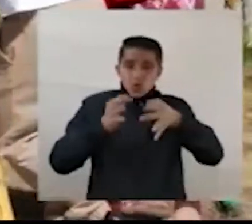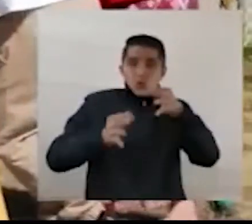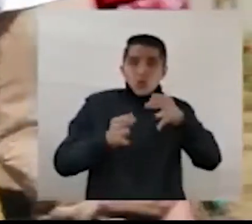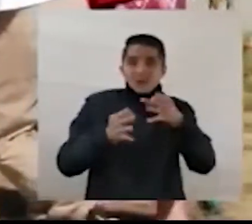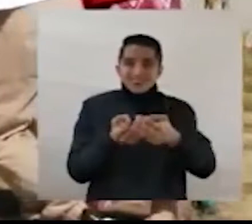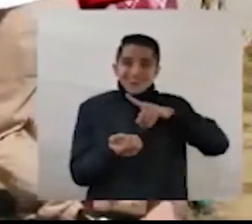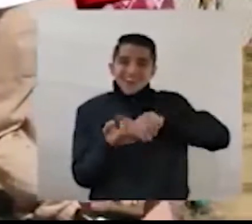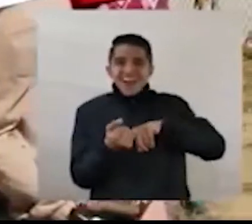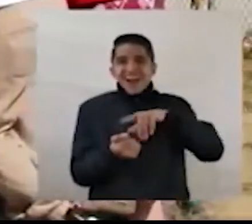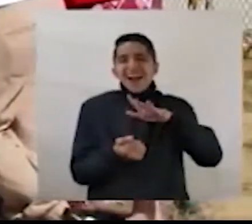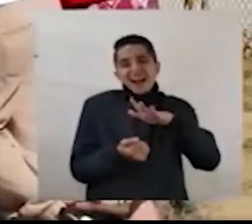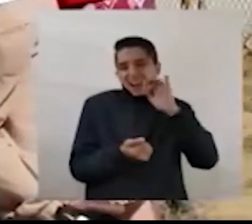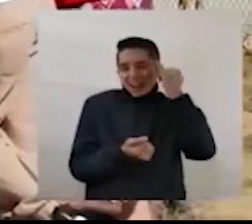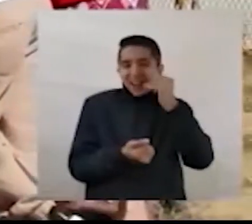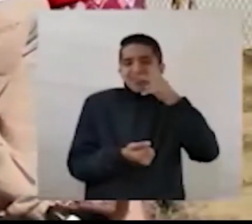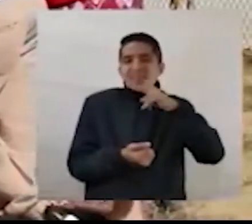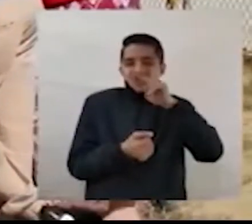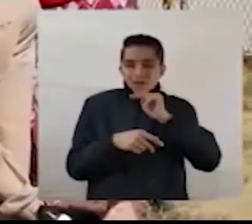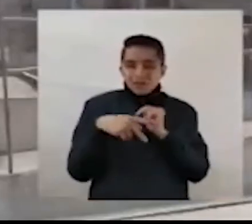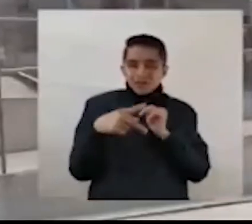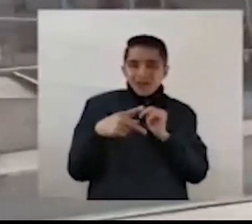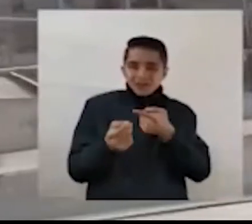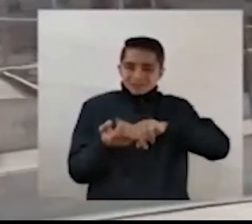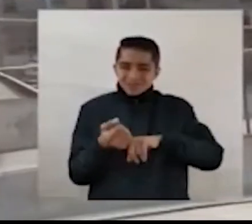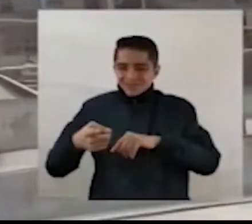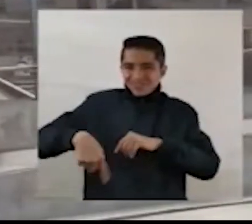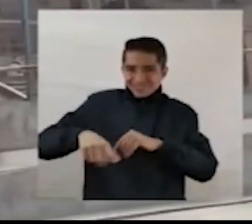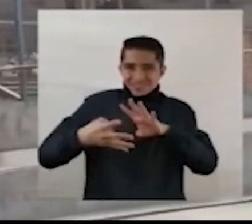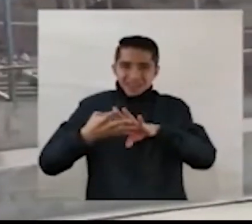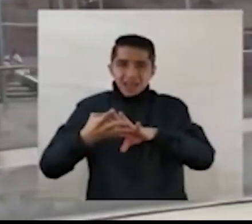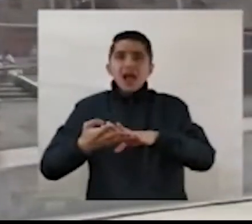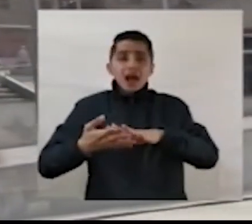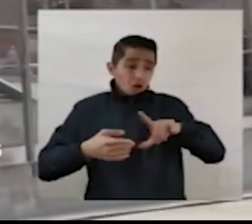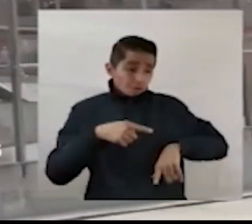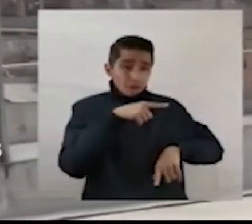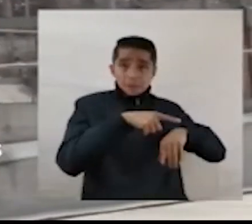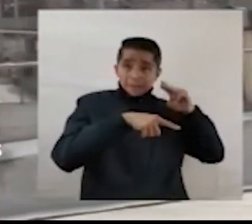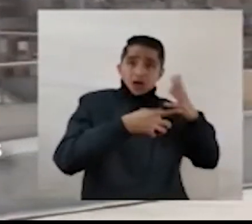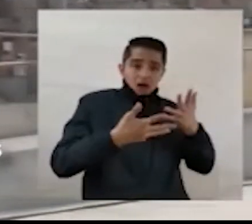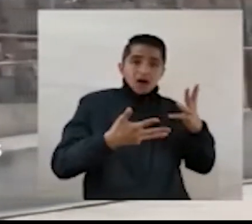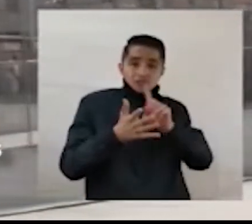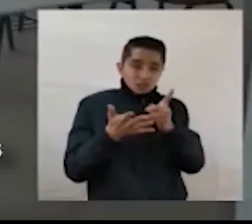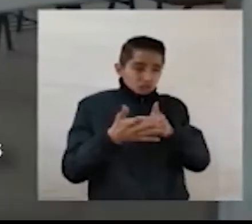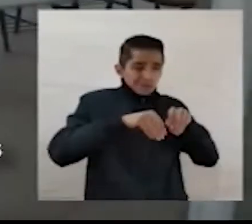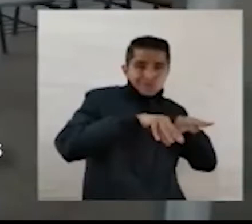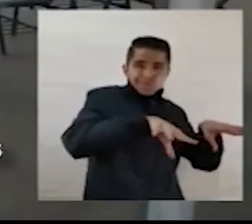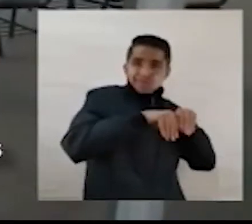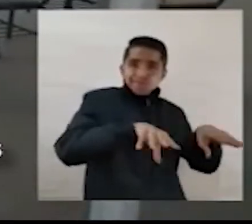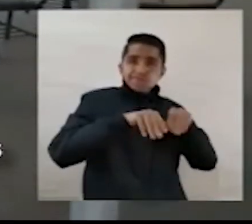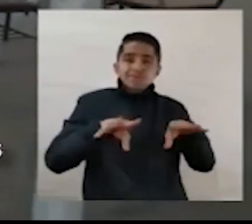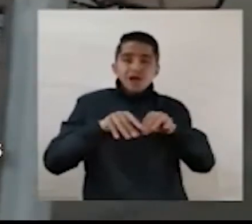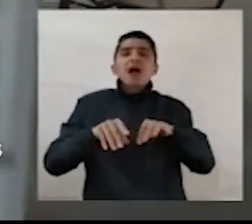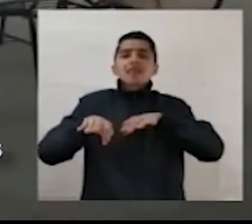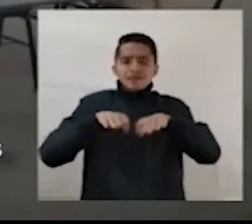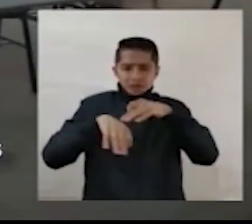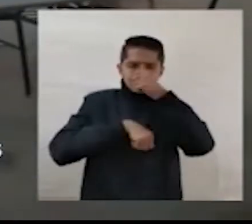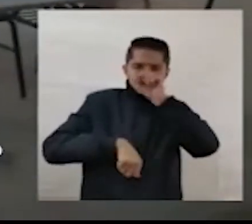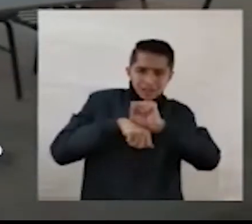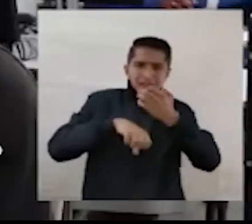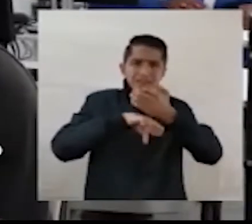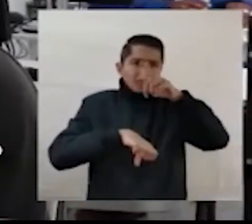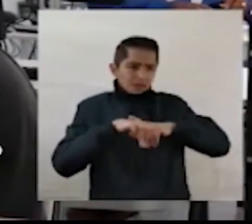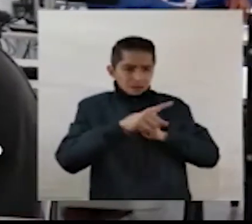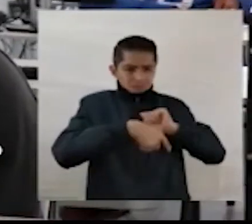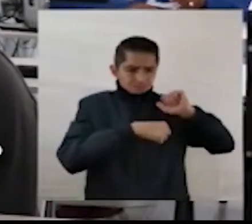michoacán trabajará en coordinación con dependencias estatales para brindar asesoría y apoyo jurídico médico educativo y hasta generar